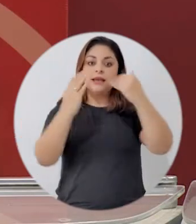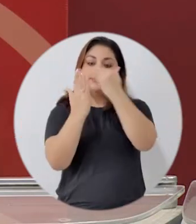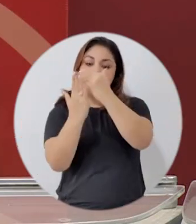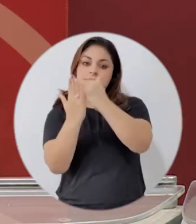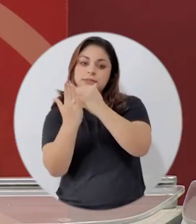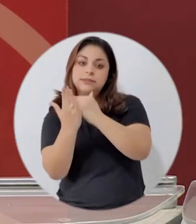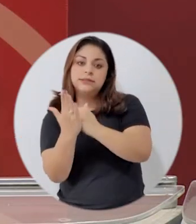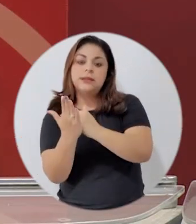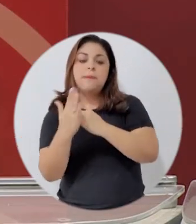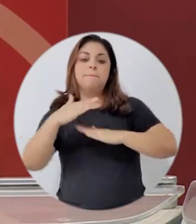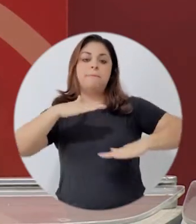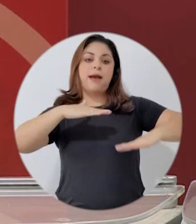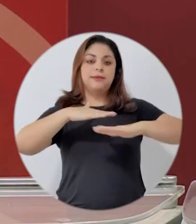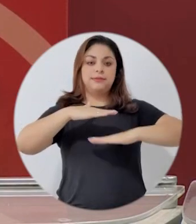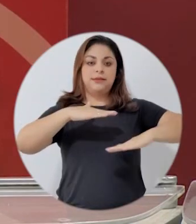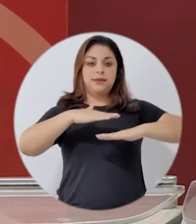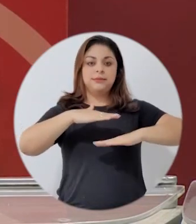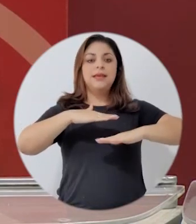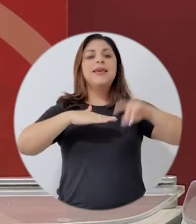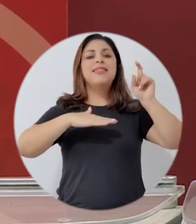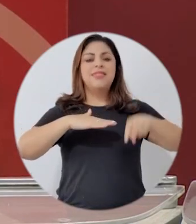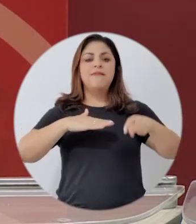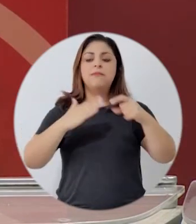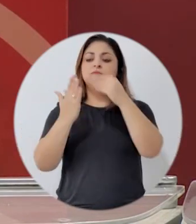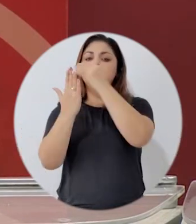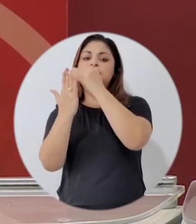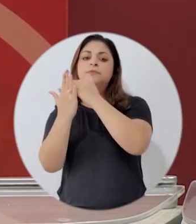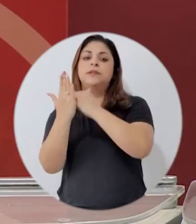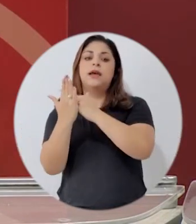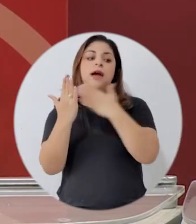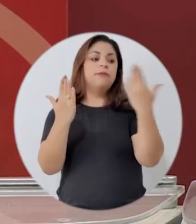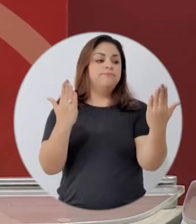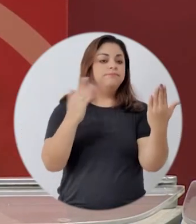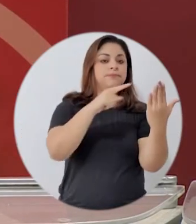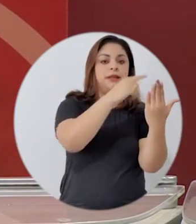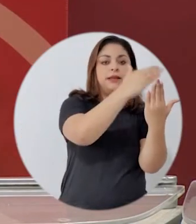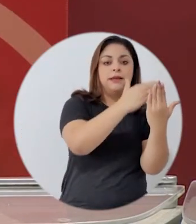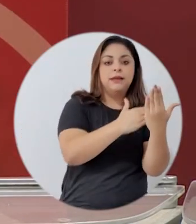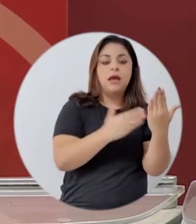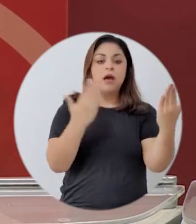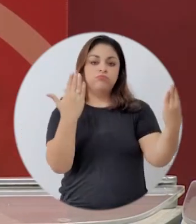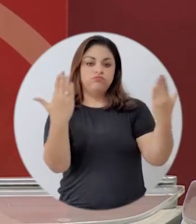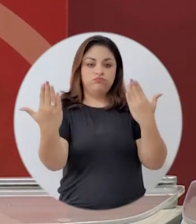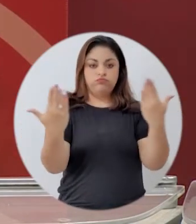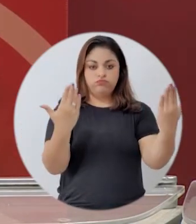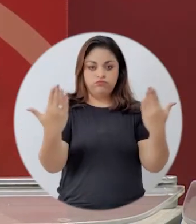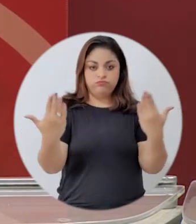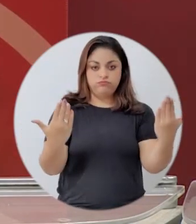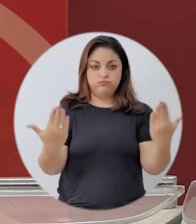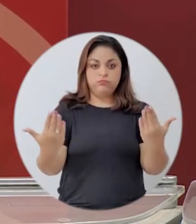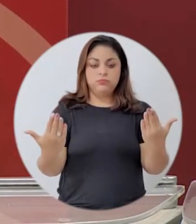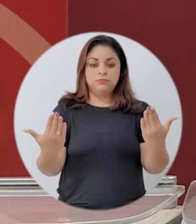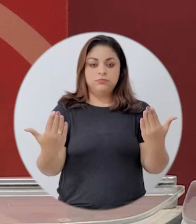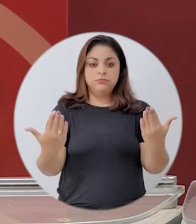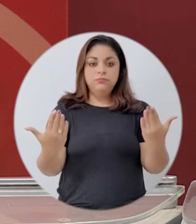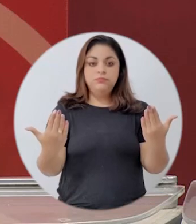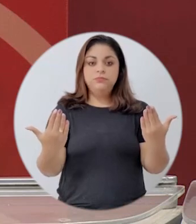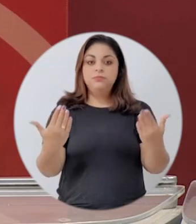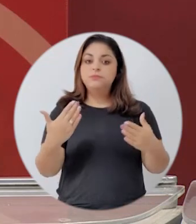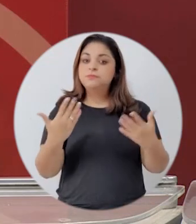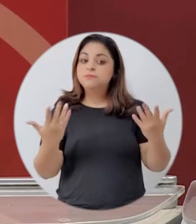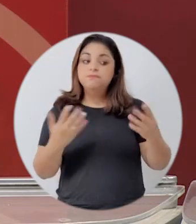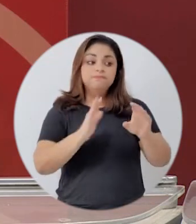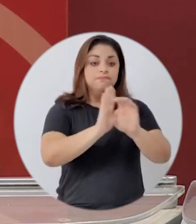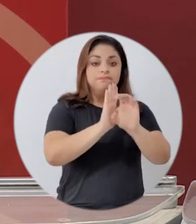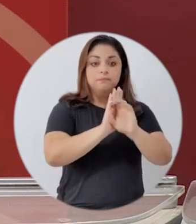base, donde vamos a empezar a compararnos. Y eso es muy importante. Nosotros no podemos esperar que una organización